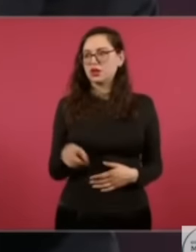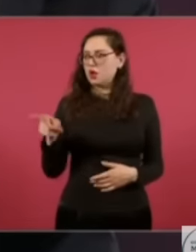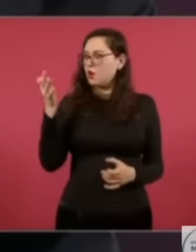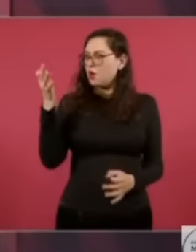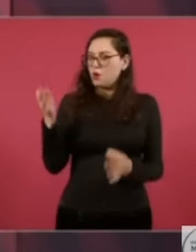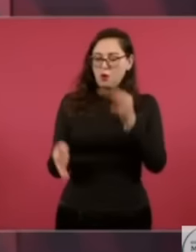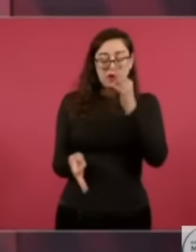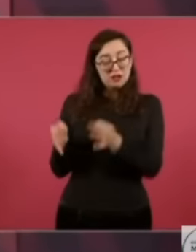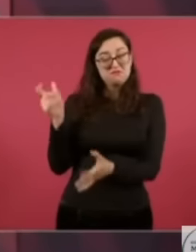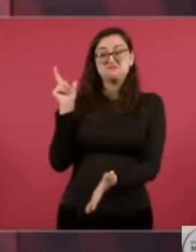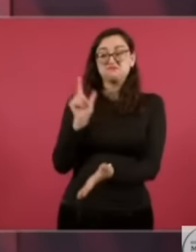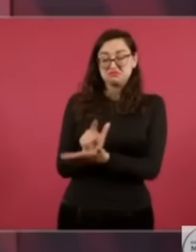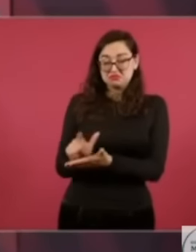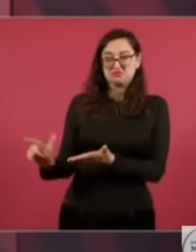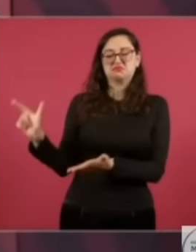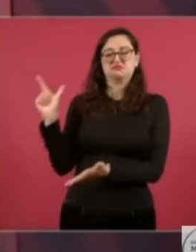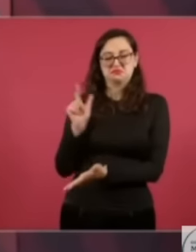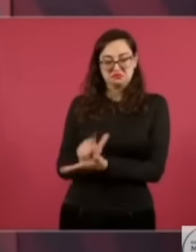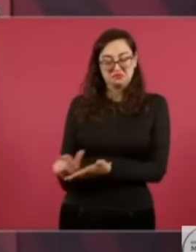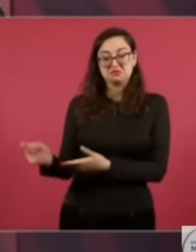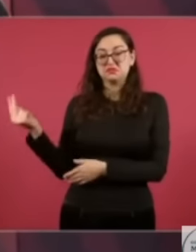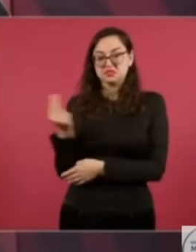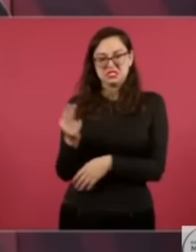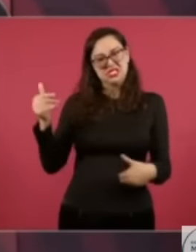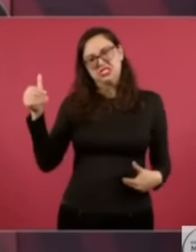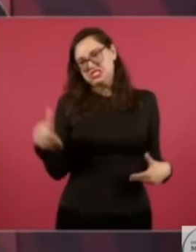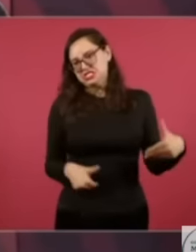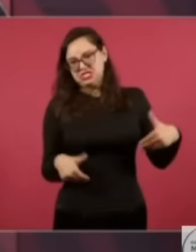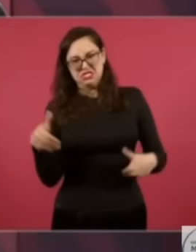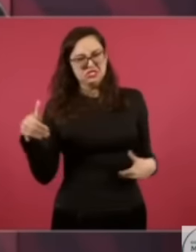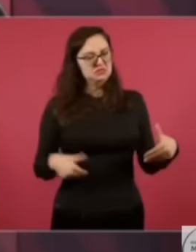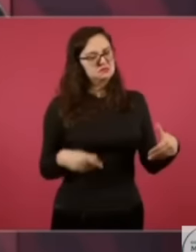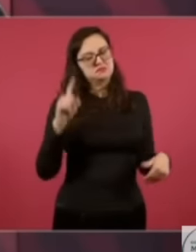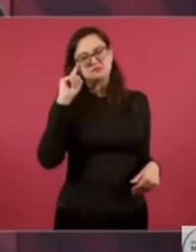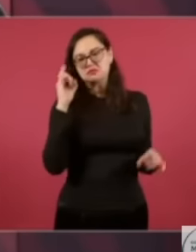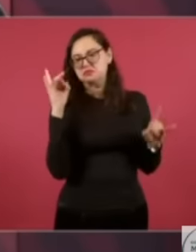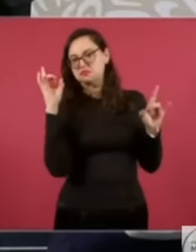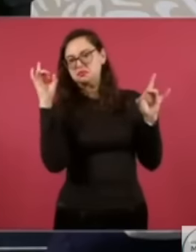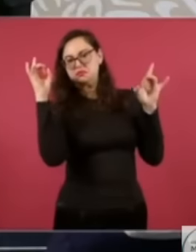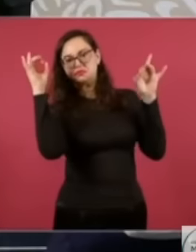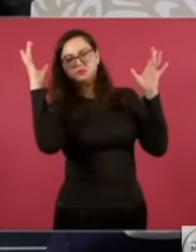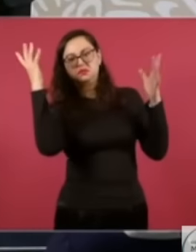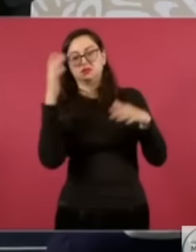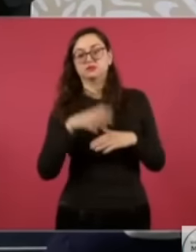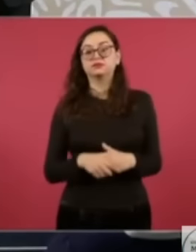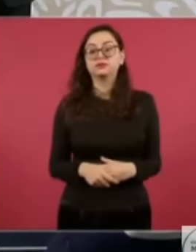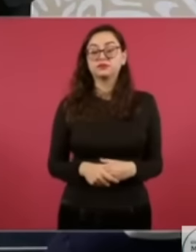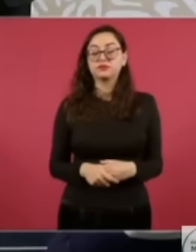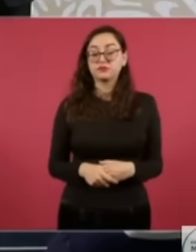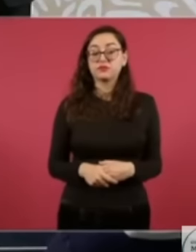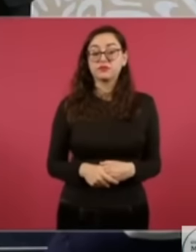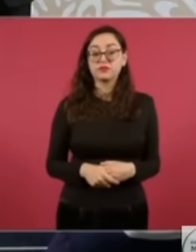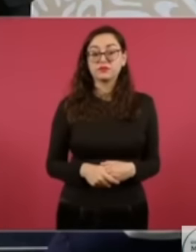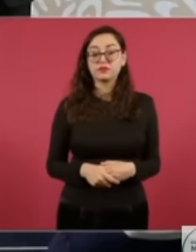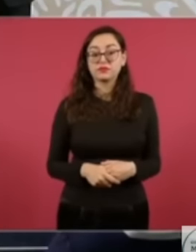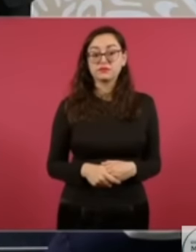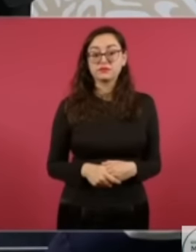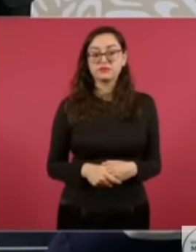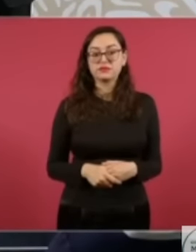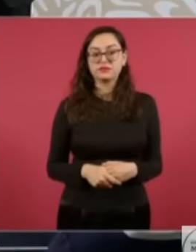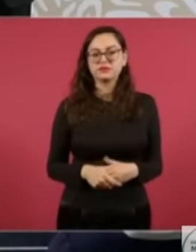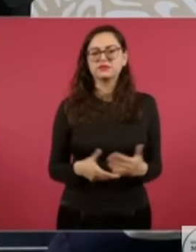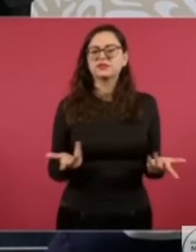se enojen, se molesten. ¿Se imagina si la población hubiera ayudado? Si usted, ¿o